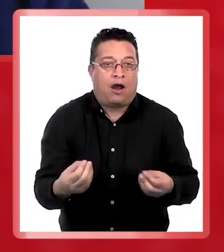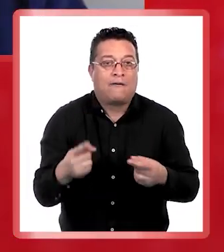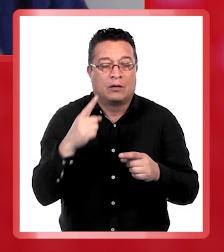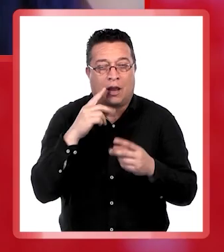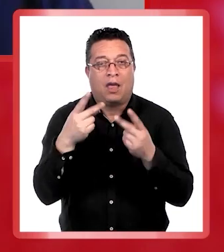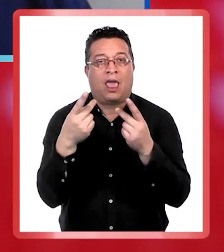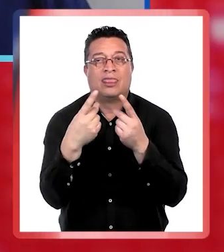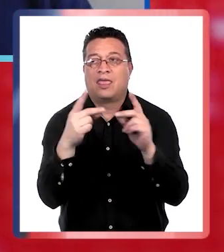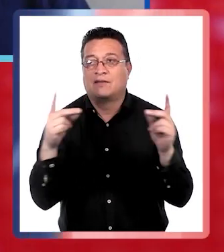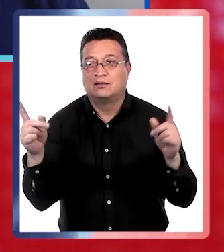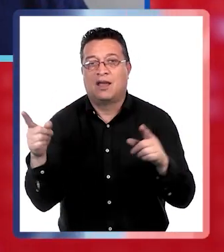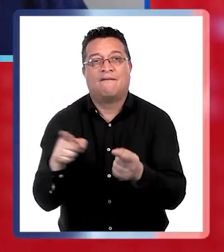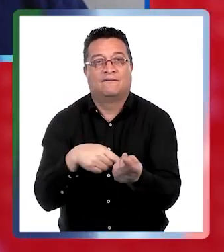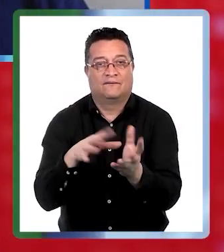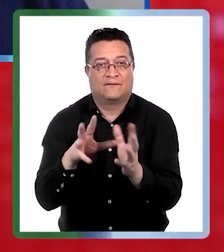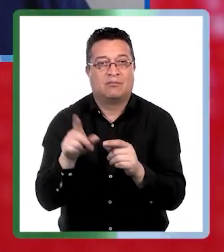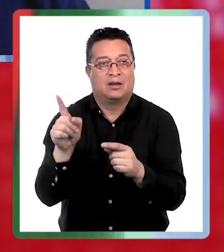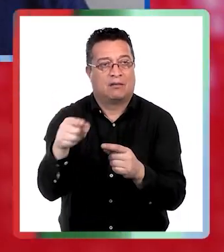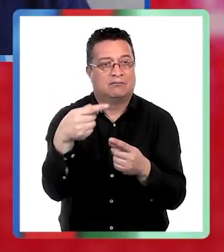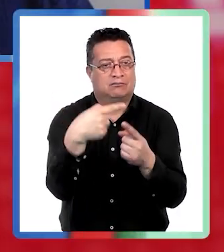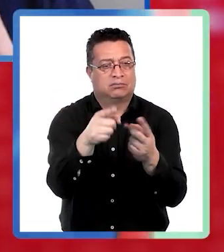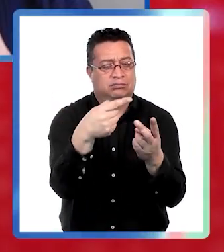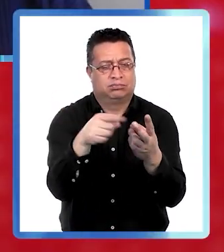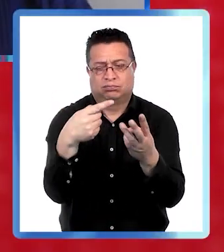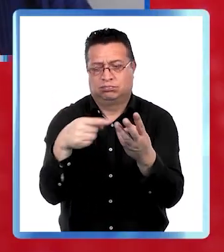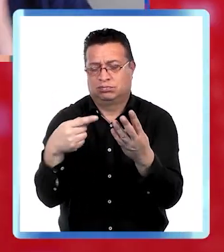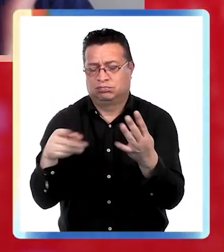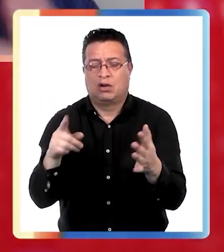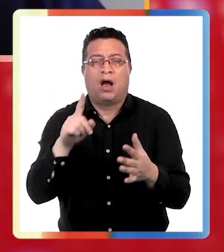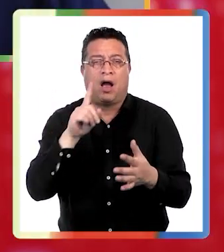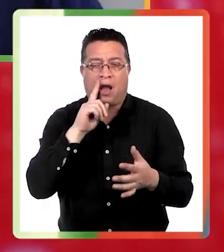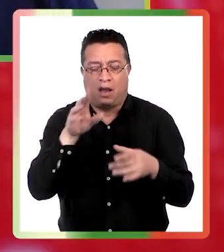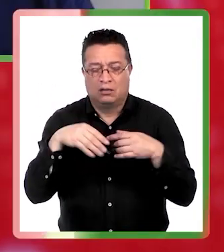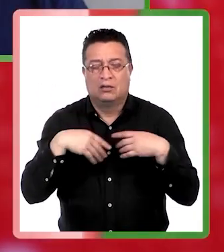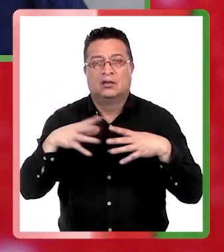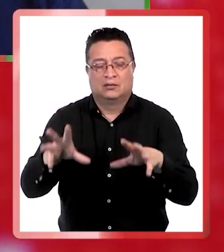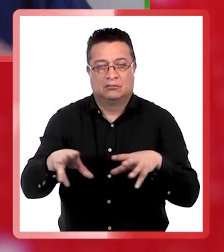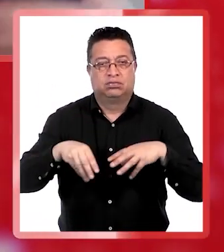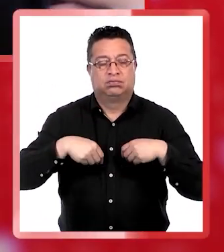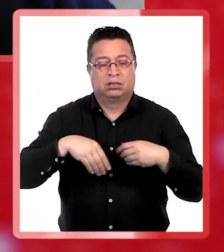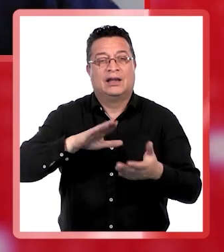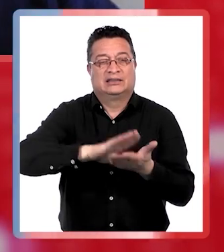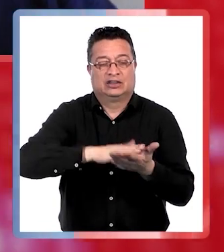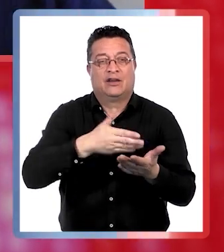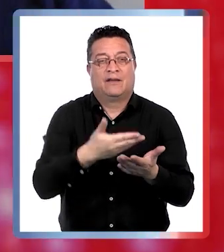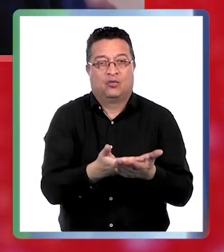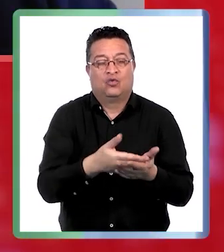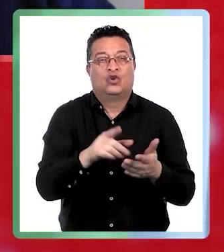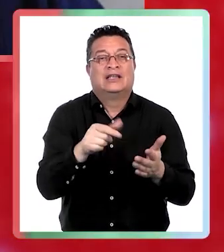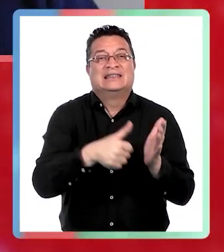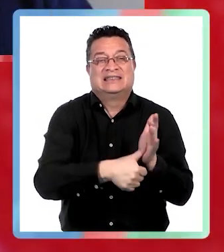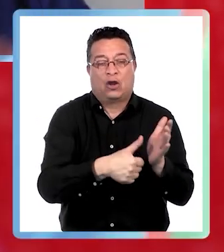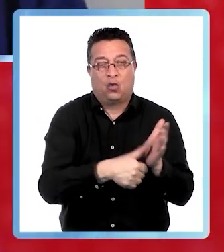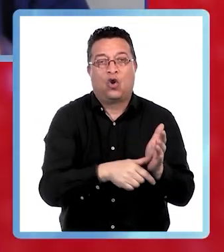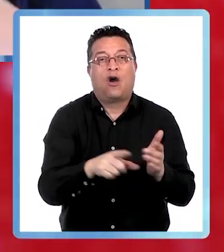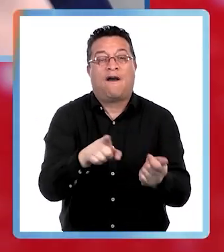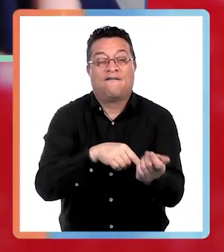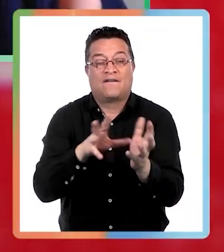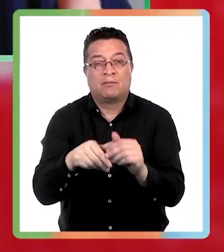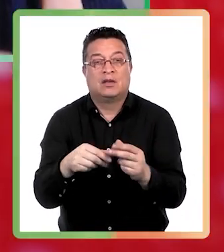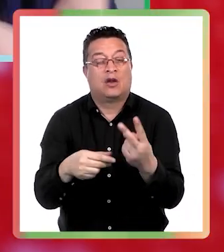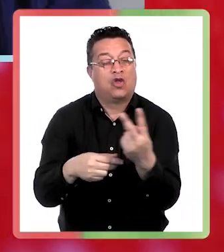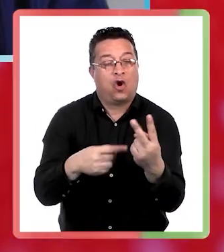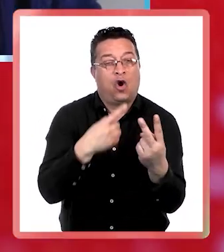obviamente, con la diversidad de familias que hay en nuestro país, abordan a través de los seguros de salud o educativos a, por